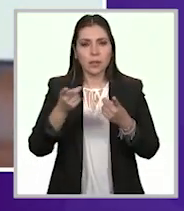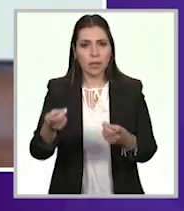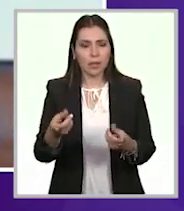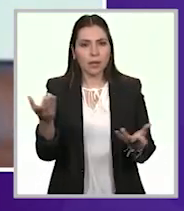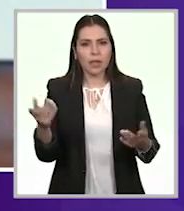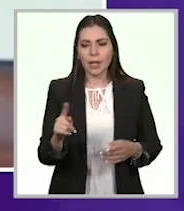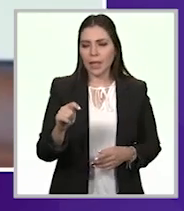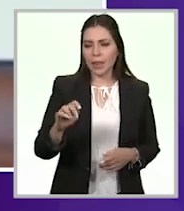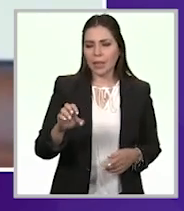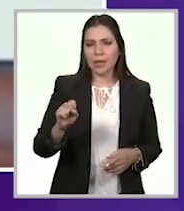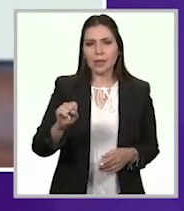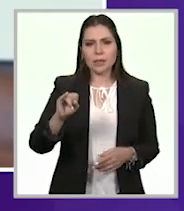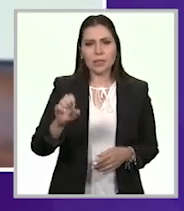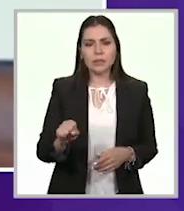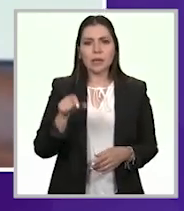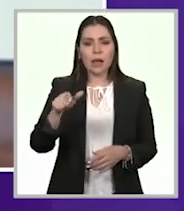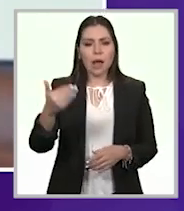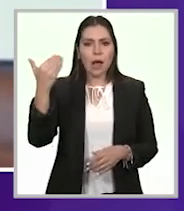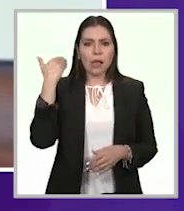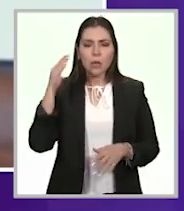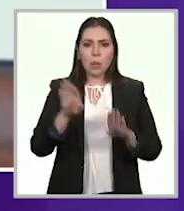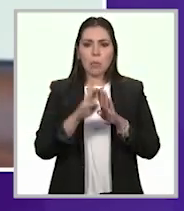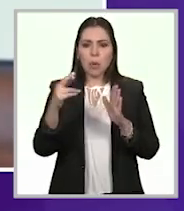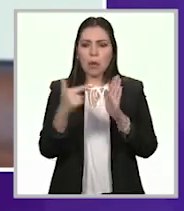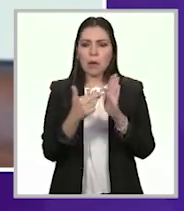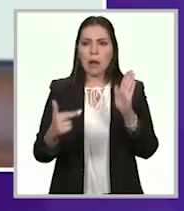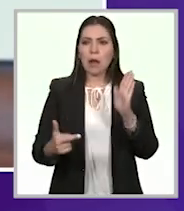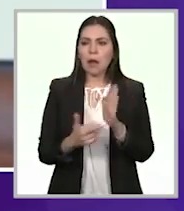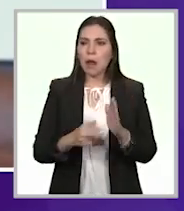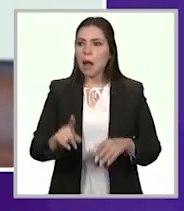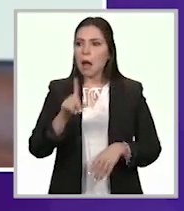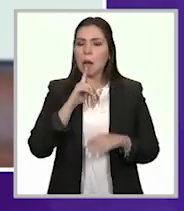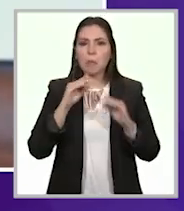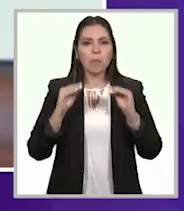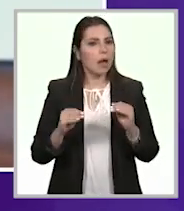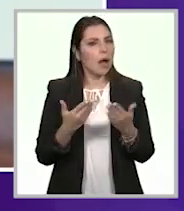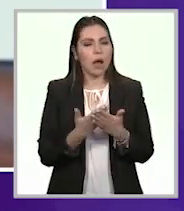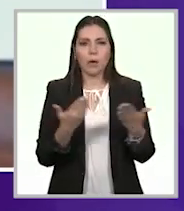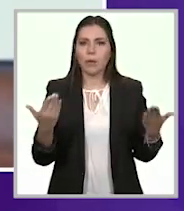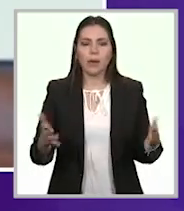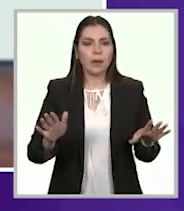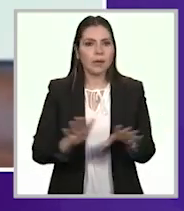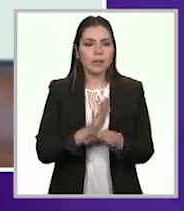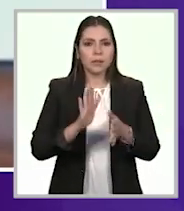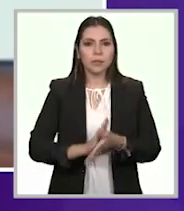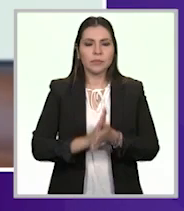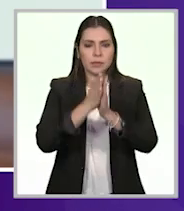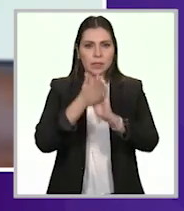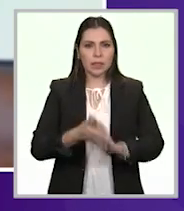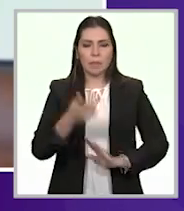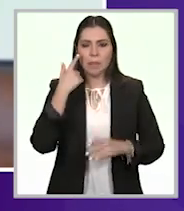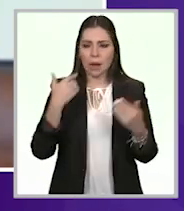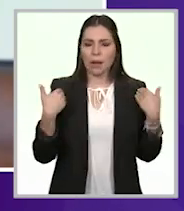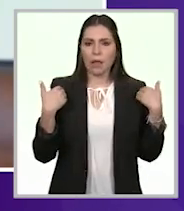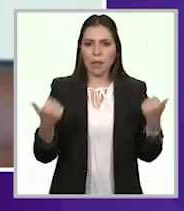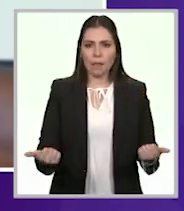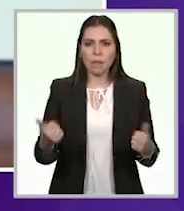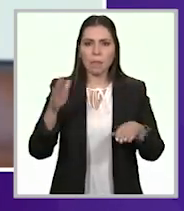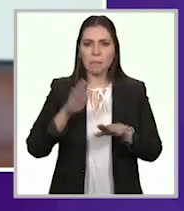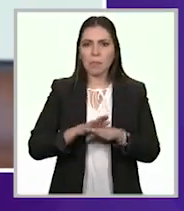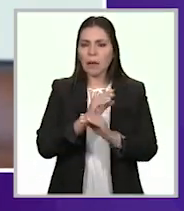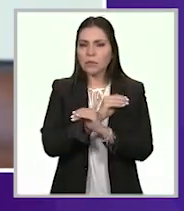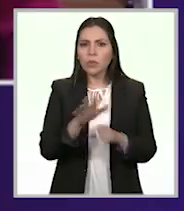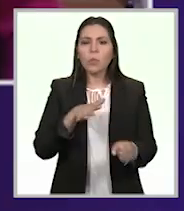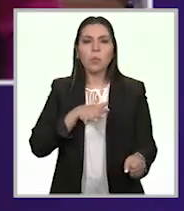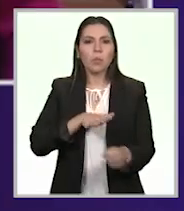Entonces ya la tesis deja de ser una regla en abstracto para convertirse ahora sí pues en el sentido